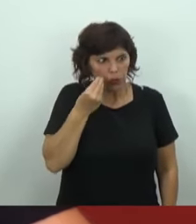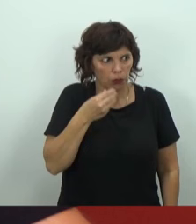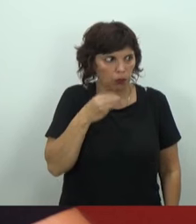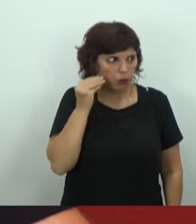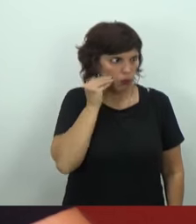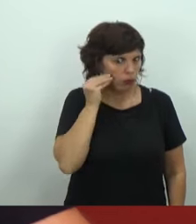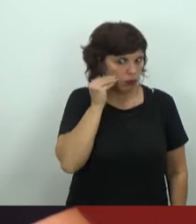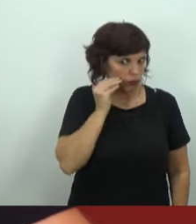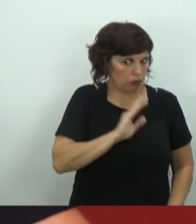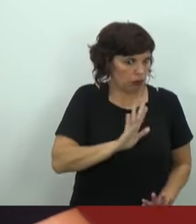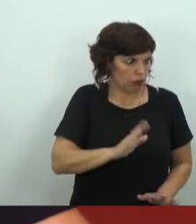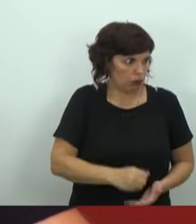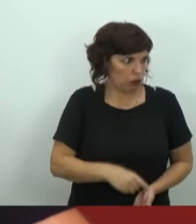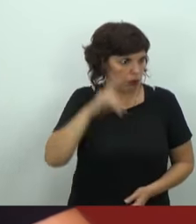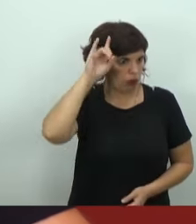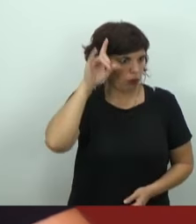demonio cómo se llama?